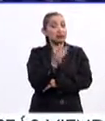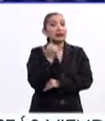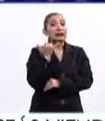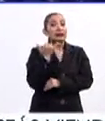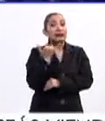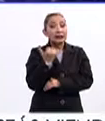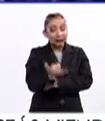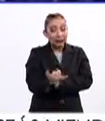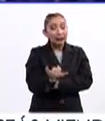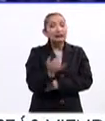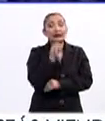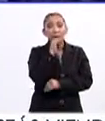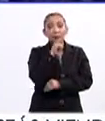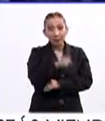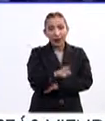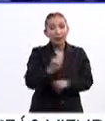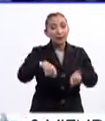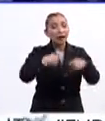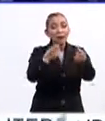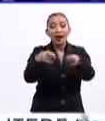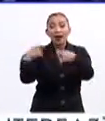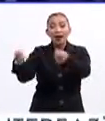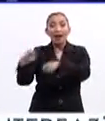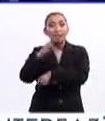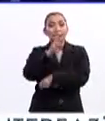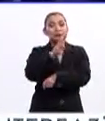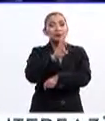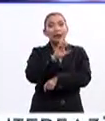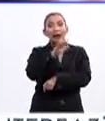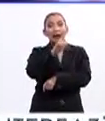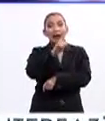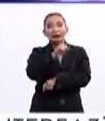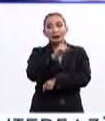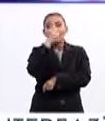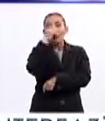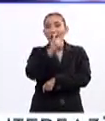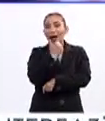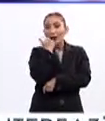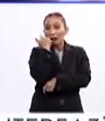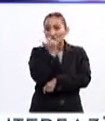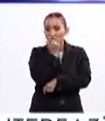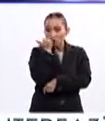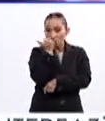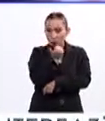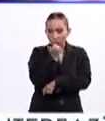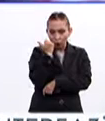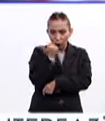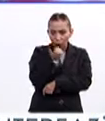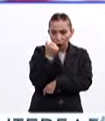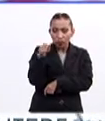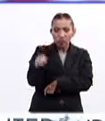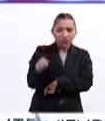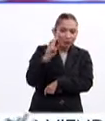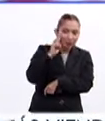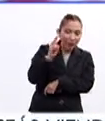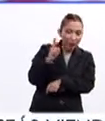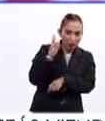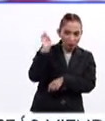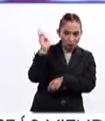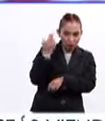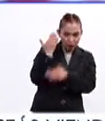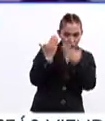y se van a otorgar becas a estudiantes de nivel